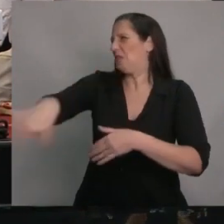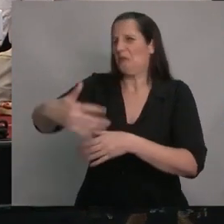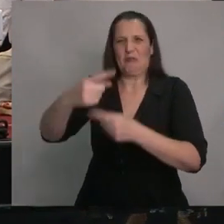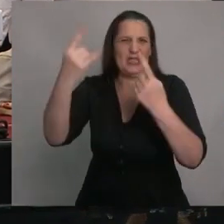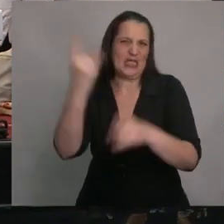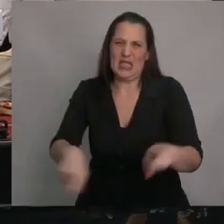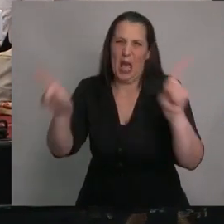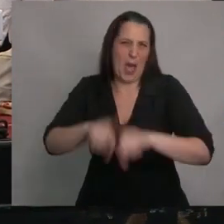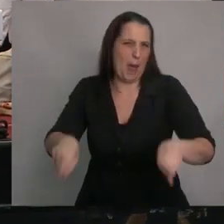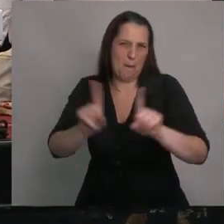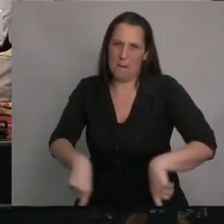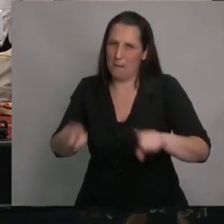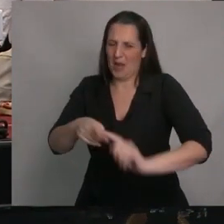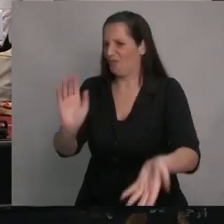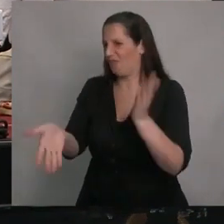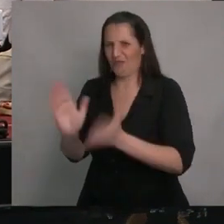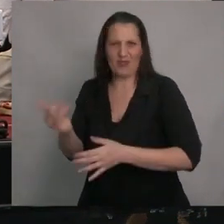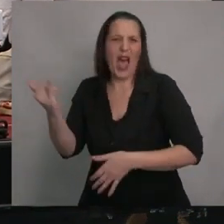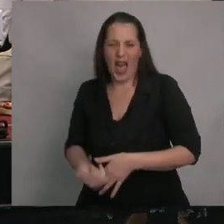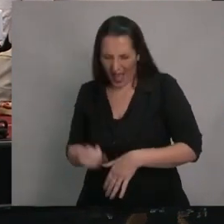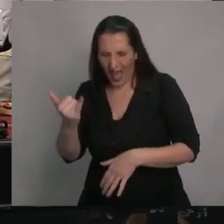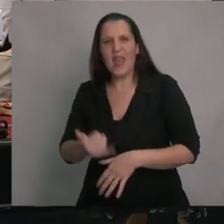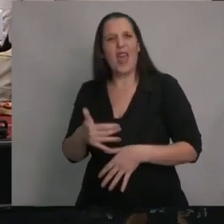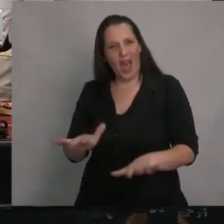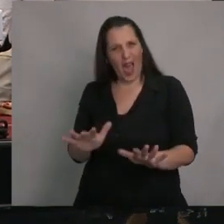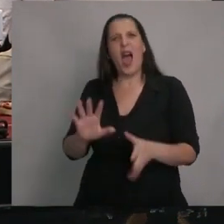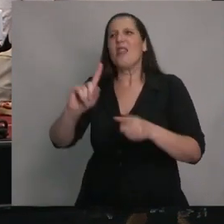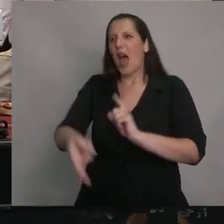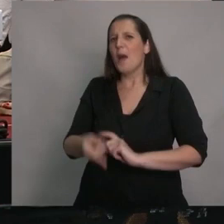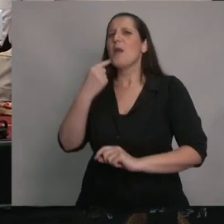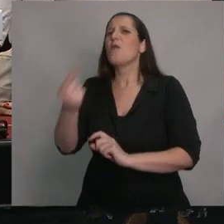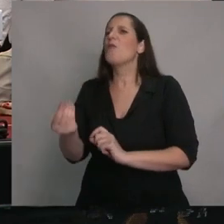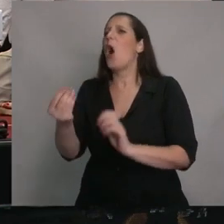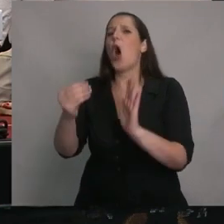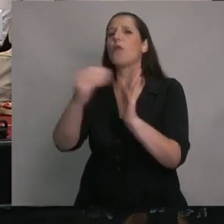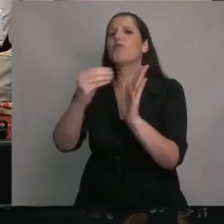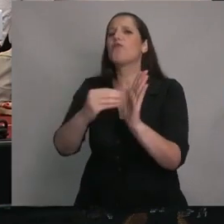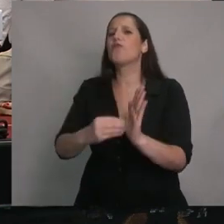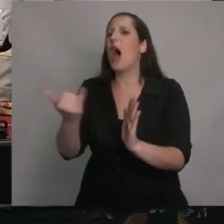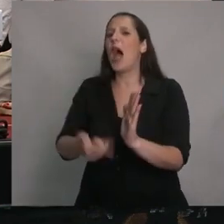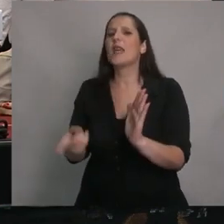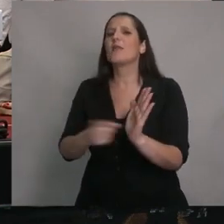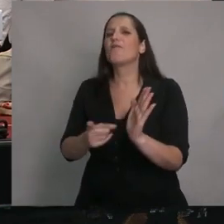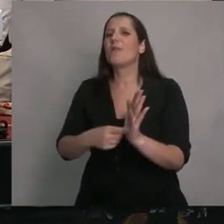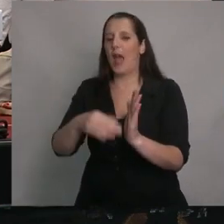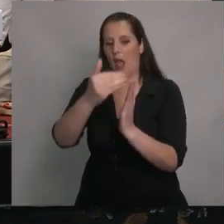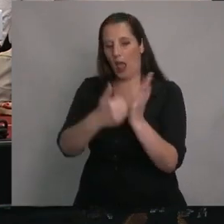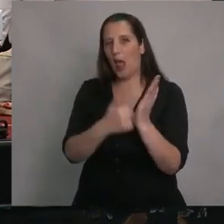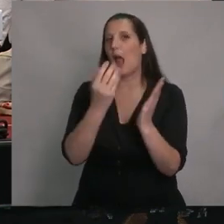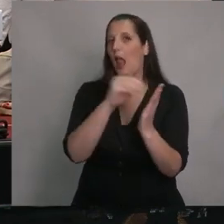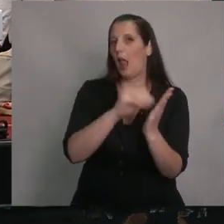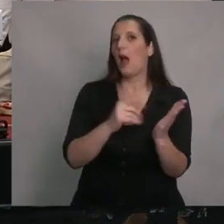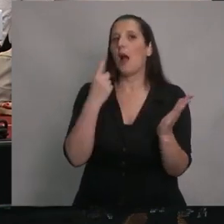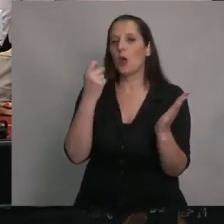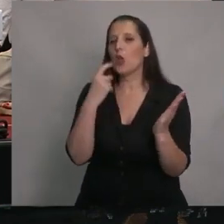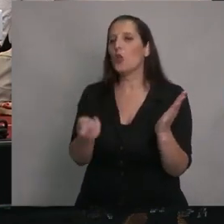siempre, ineludiblemente en un registro estatal y en un registro paraestatal, el accionar represivo y truculento